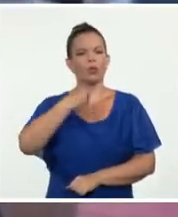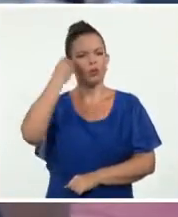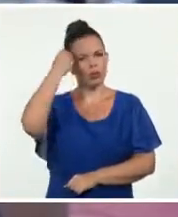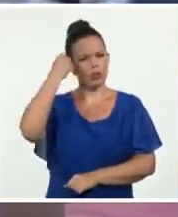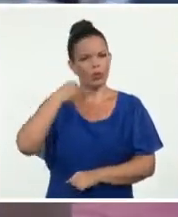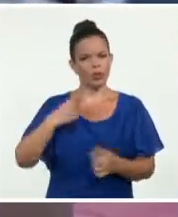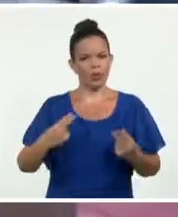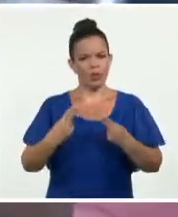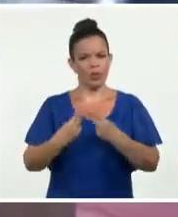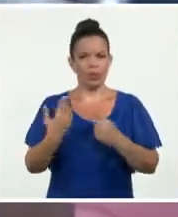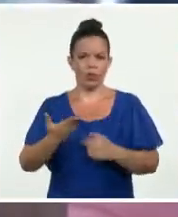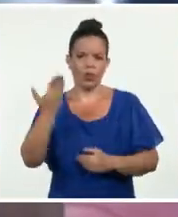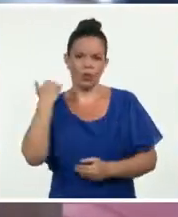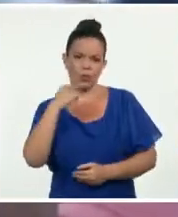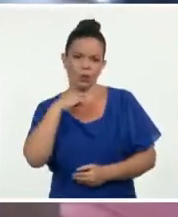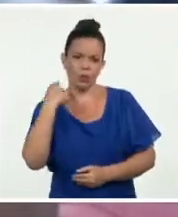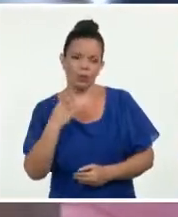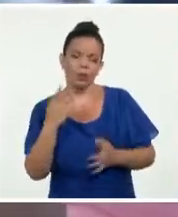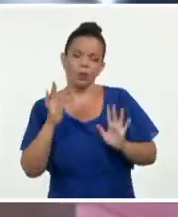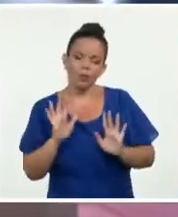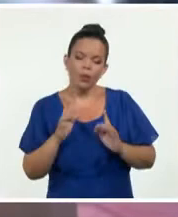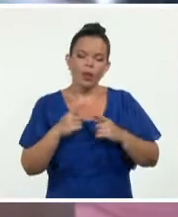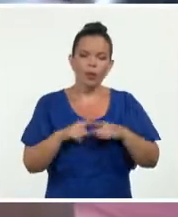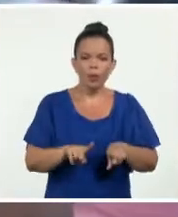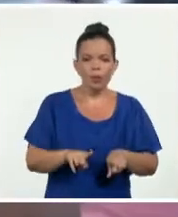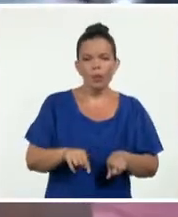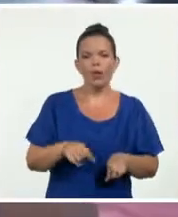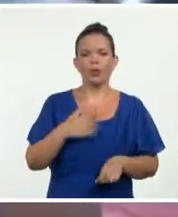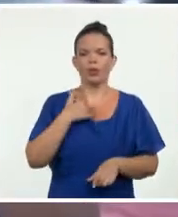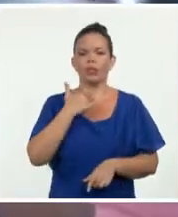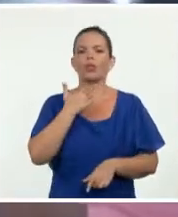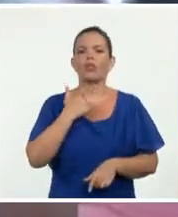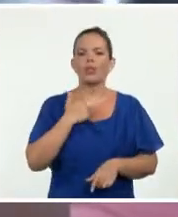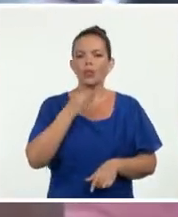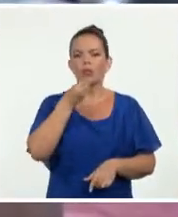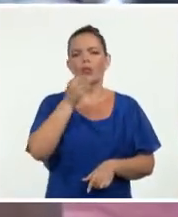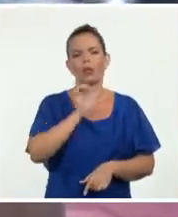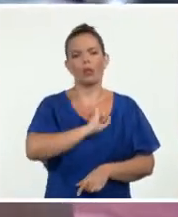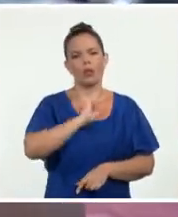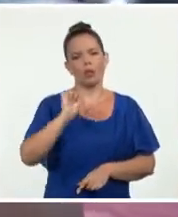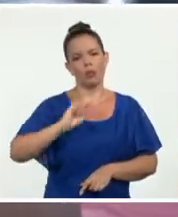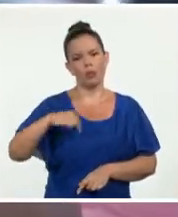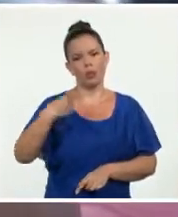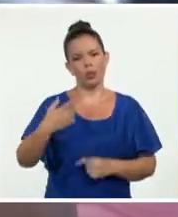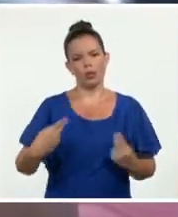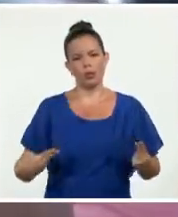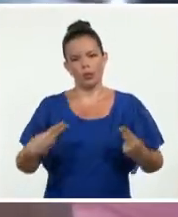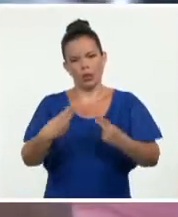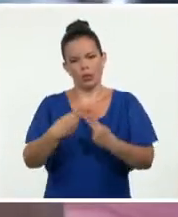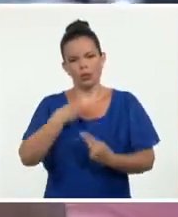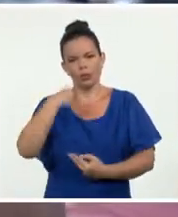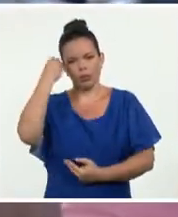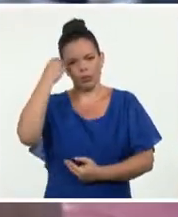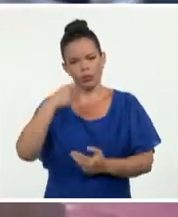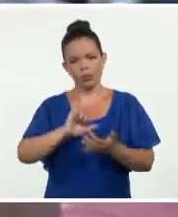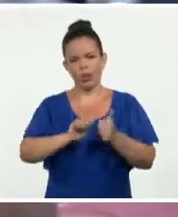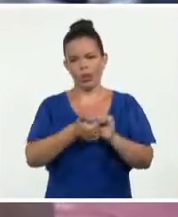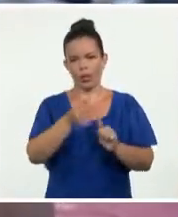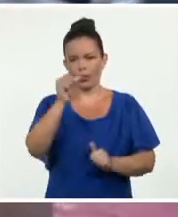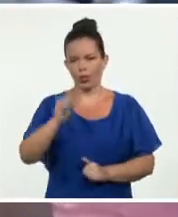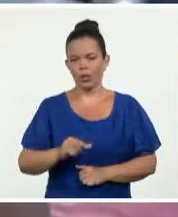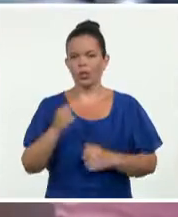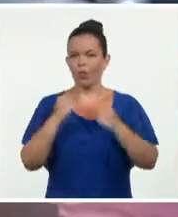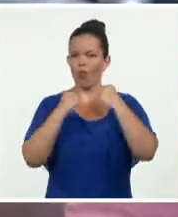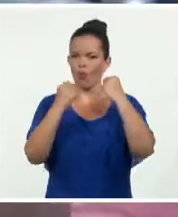pero pienso levantarme. Tengo posibilidad en el Mundial, ya que tengo que luchar con gente fuerte, pero a la vez ya las conozco un